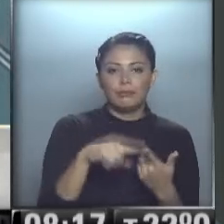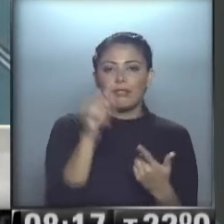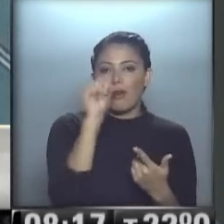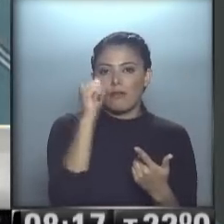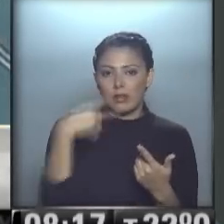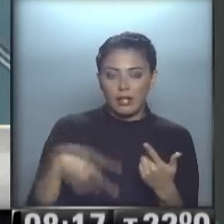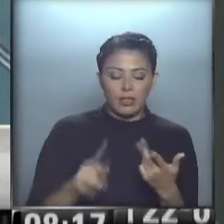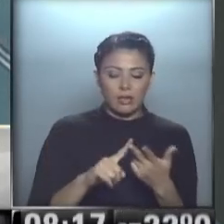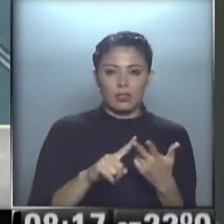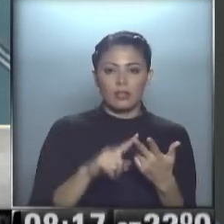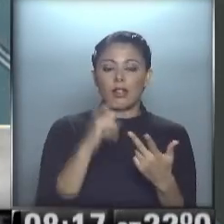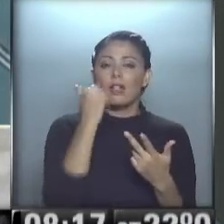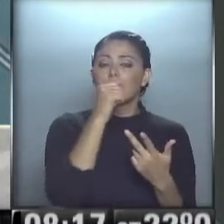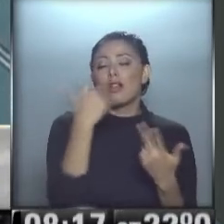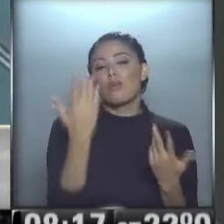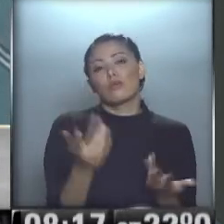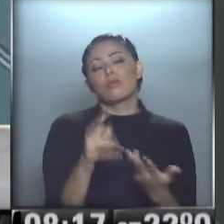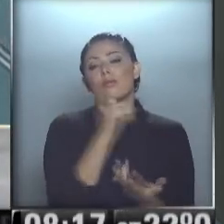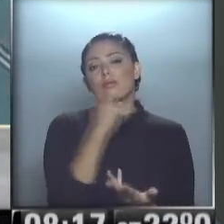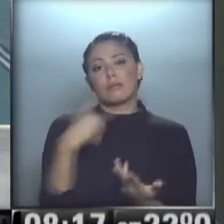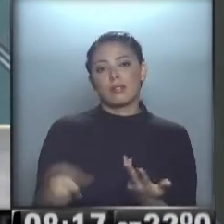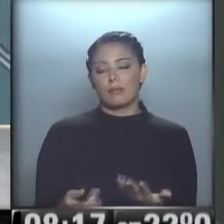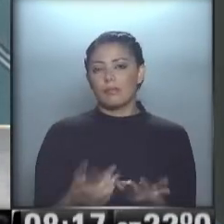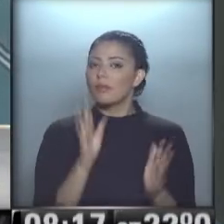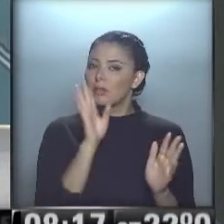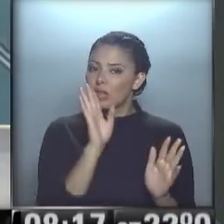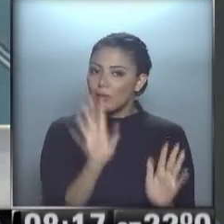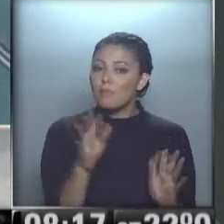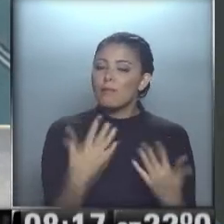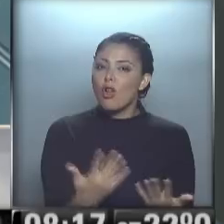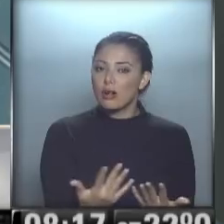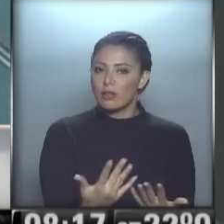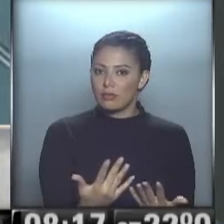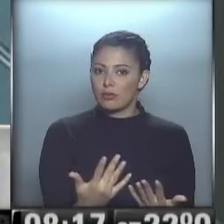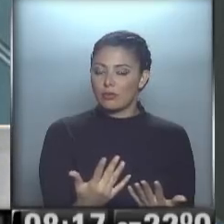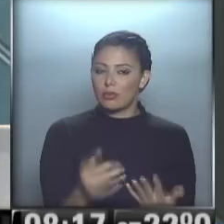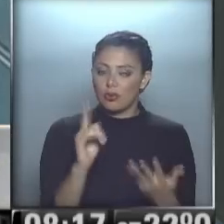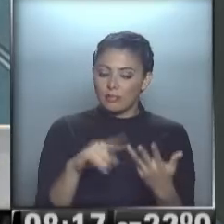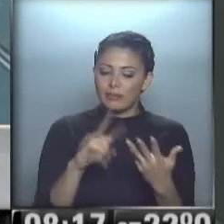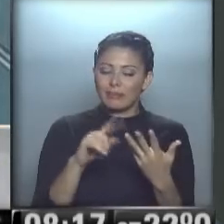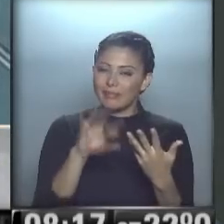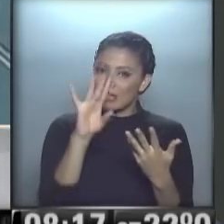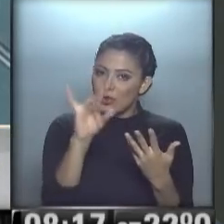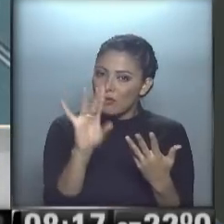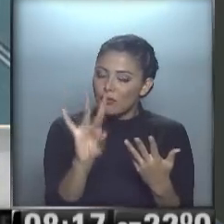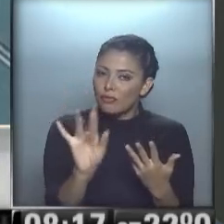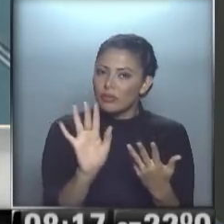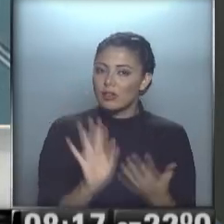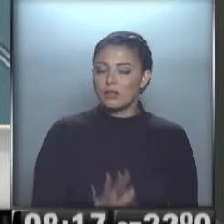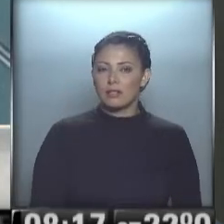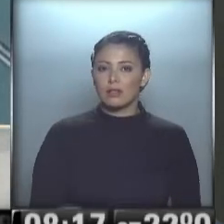bebidas menajes y obviamente medicamentos entonces por eso es una cuestión compleja difícil